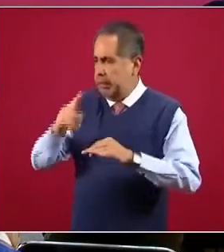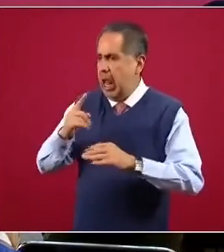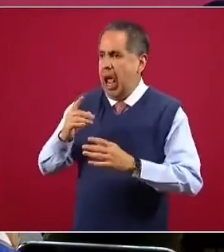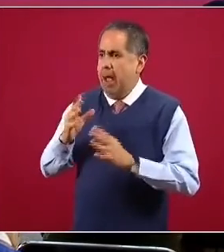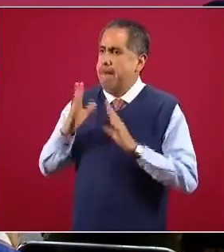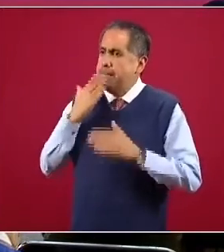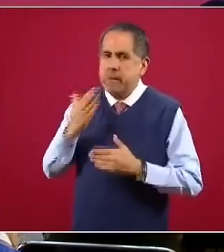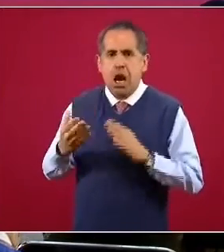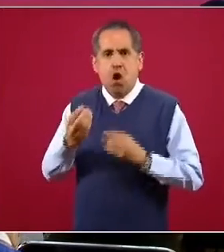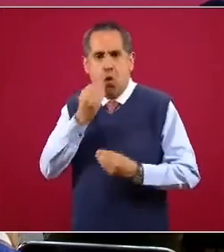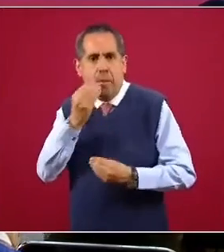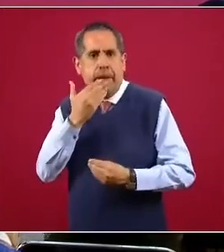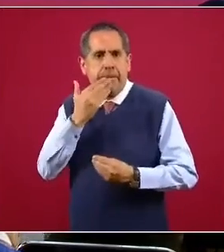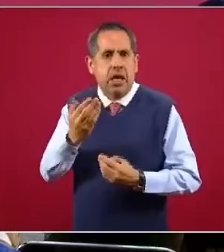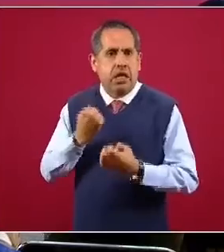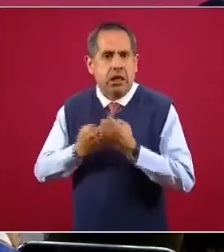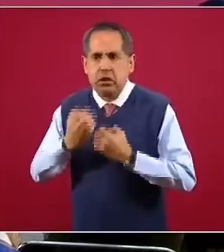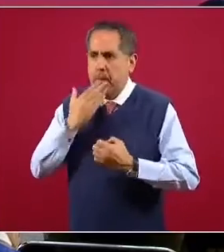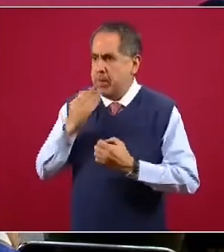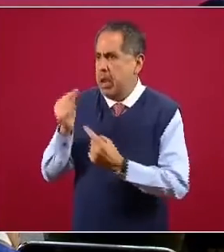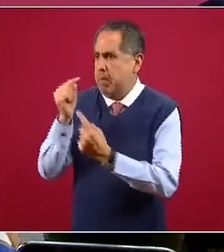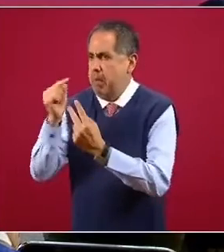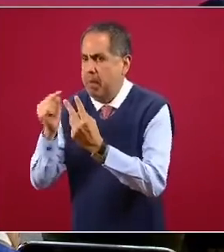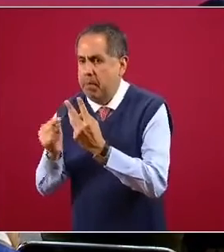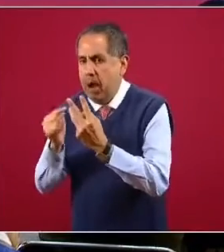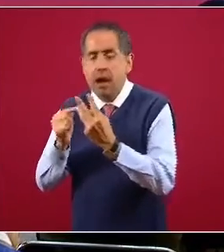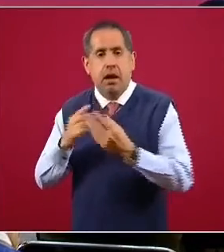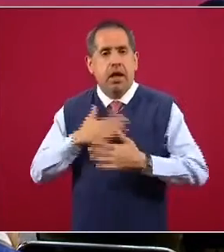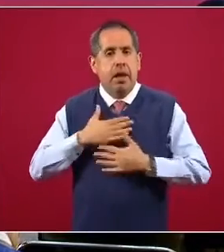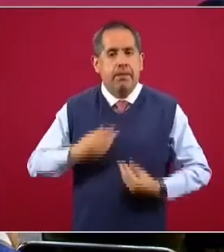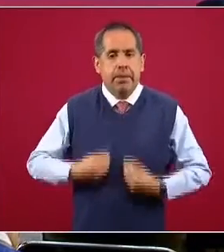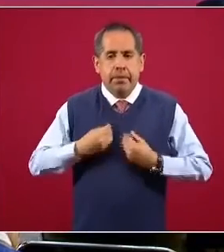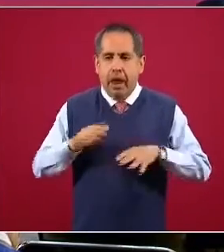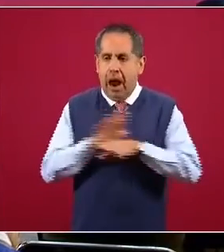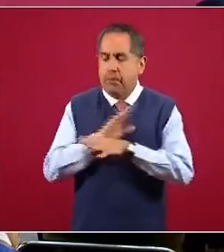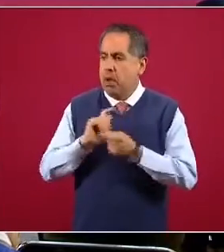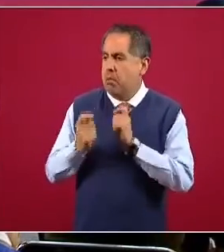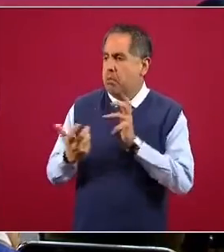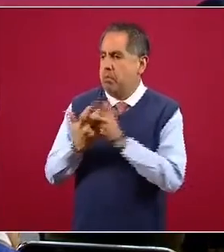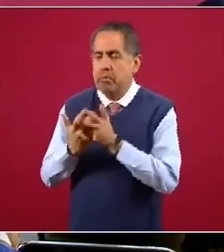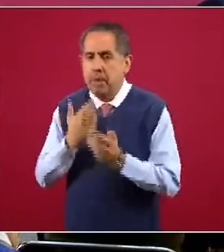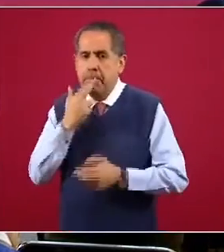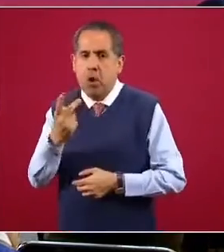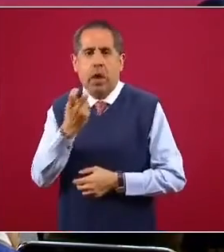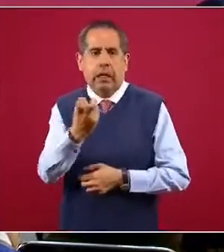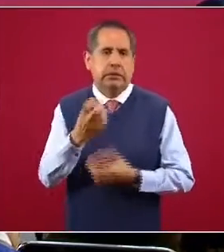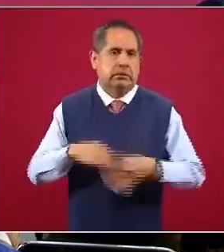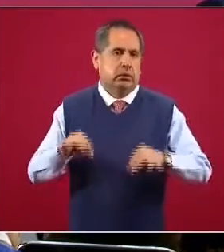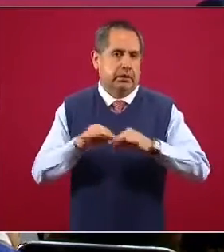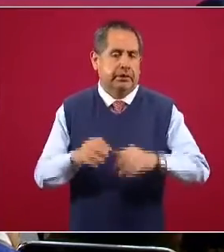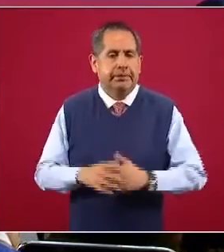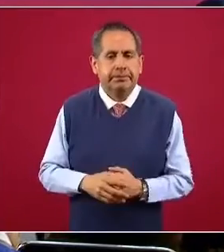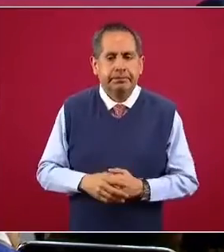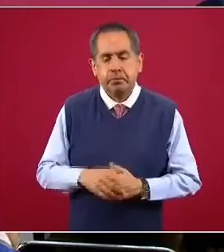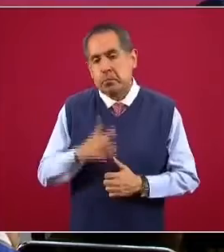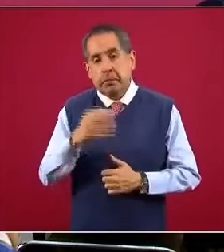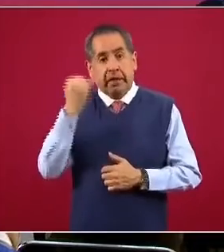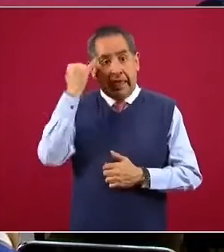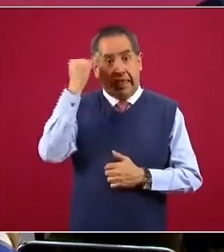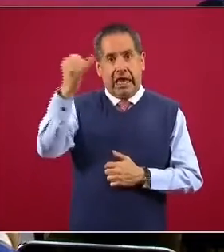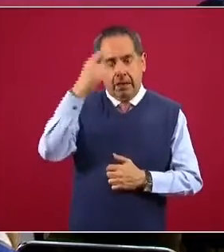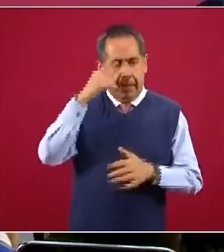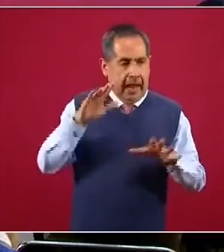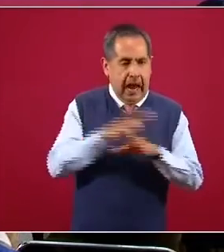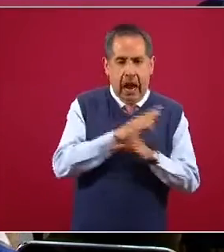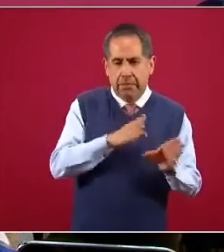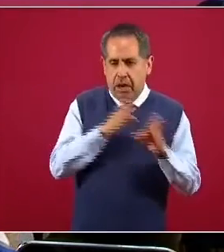política pública va dirigida a modificar este ambiente alimentario. La siguiente, una de las estrategias dentro de esta